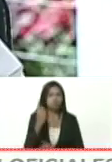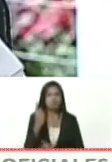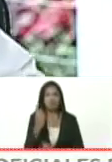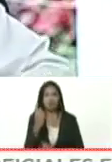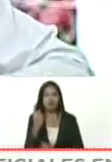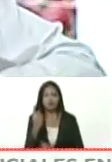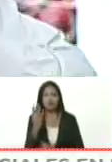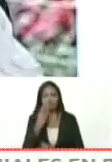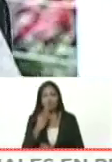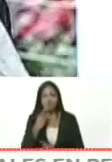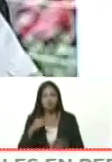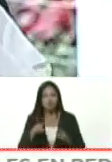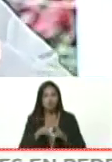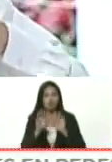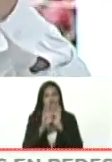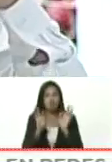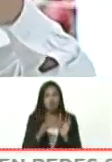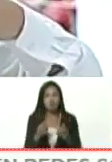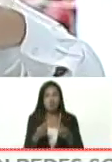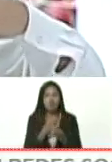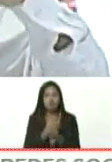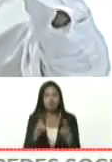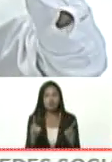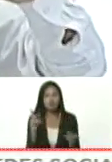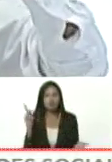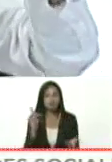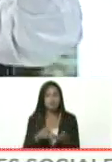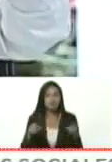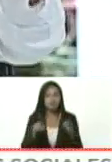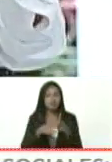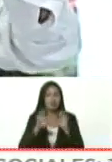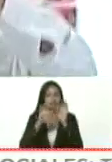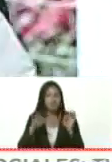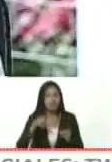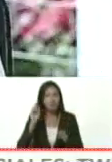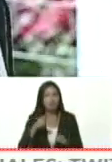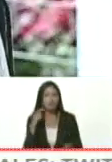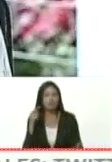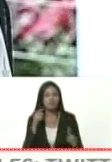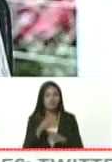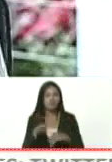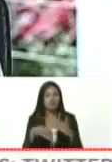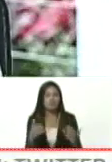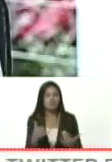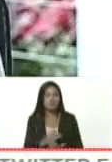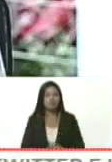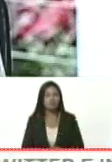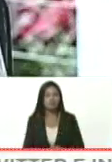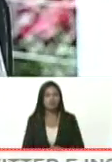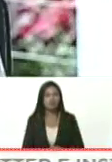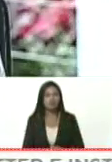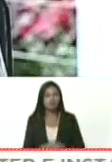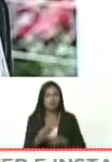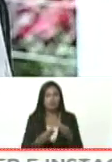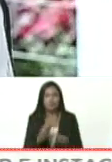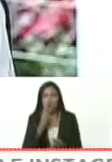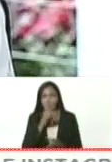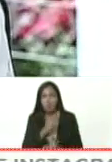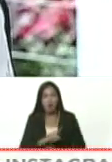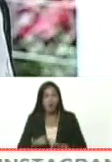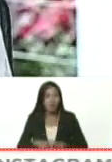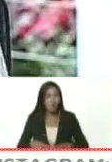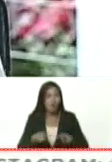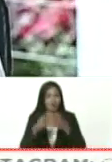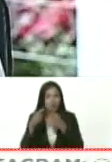una experiencia de democracia participativa, protagónica, directa, como no hay en ningún lugar del